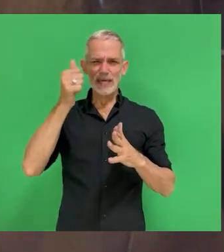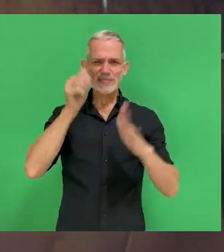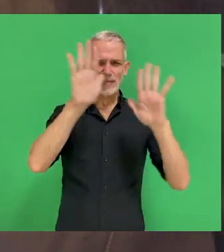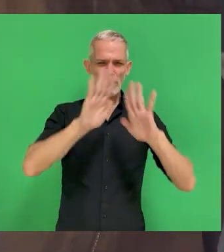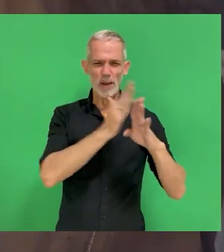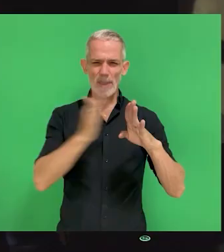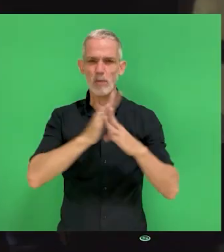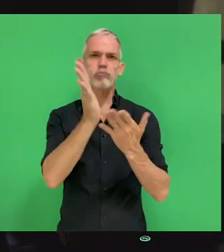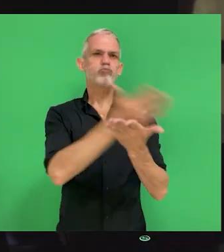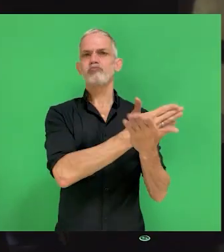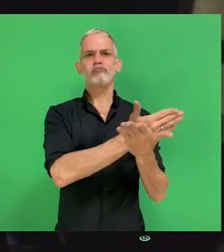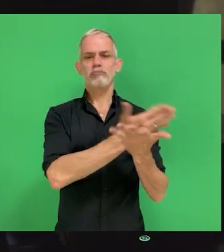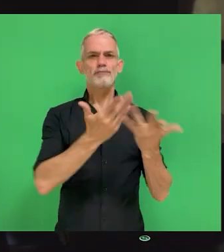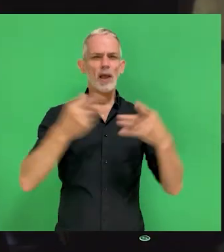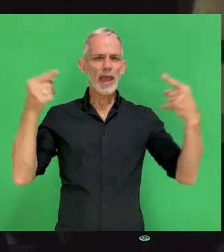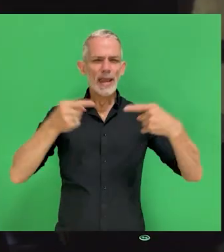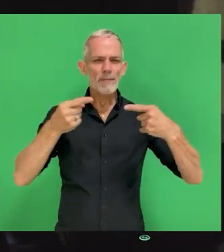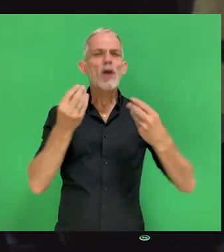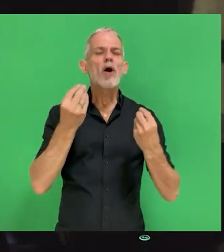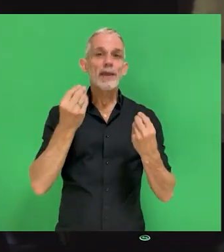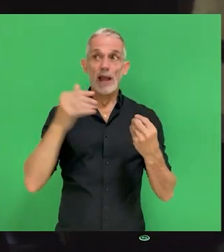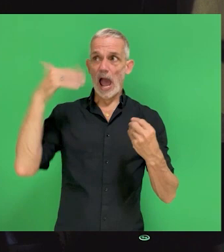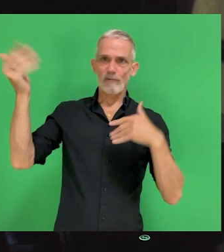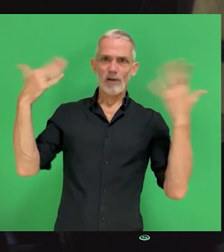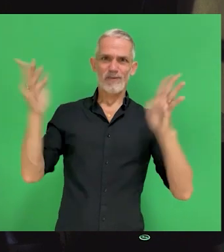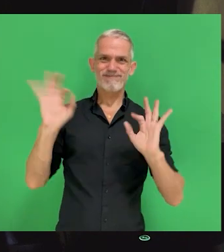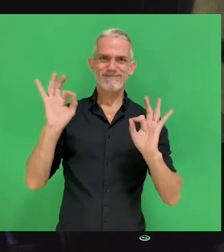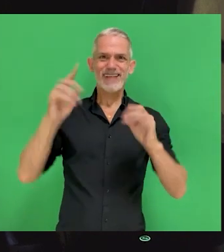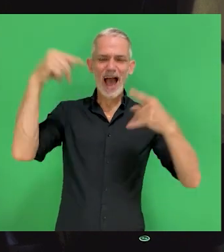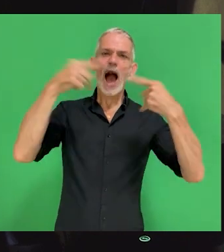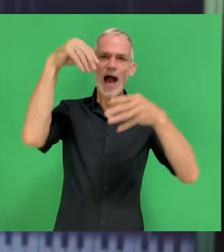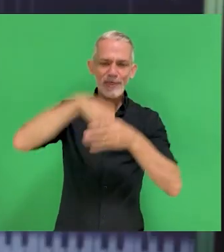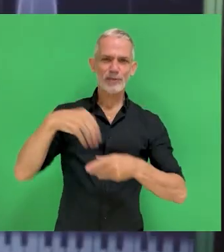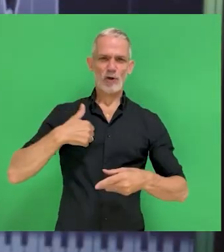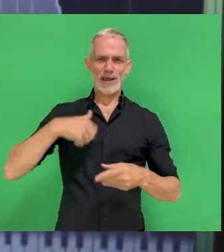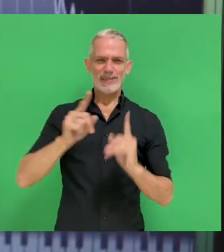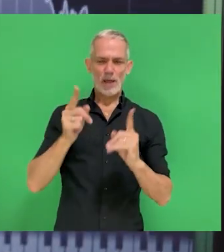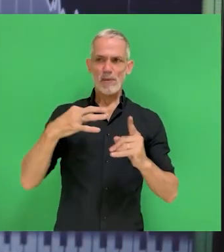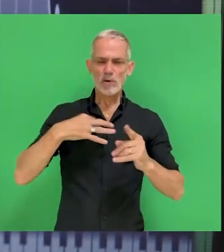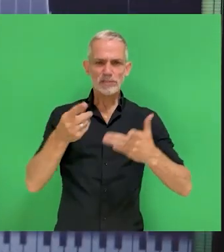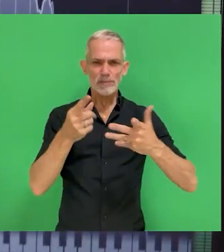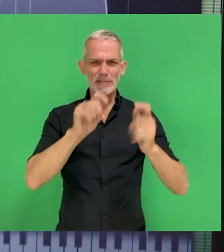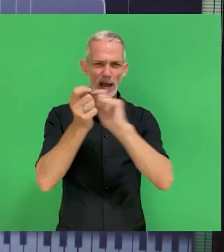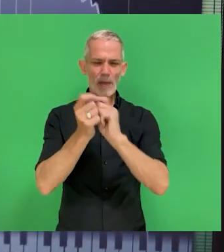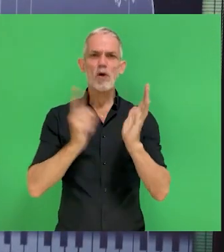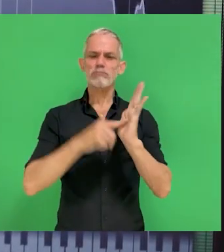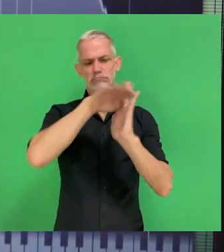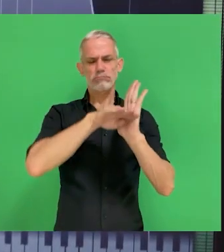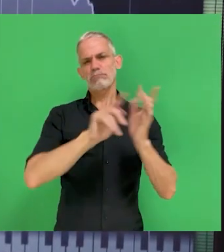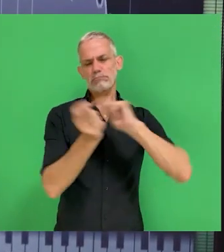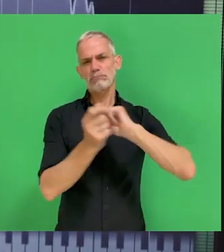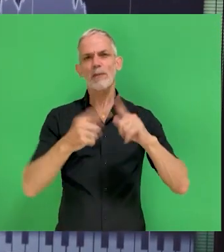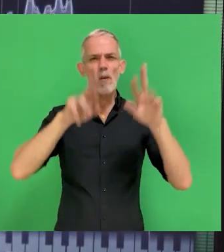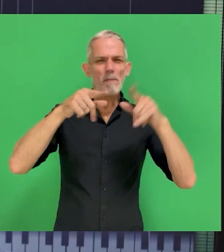desde ese momento. El enemigo ya no era externo, sino que era interno. Se modificaron los reglamentos,